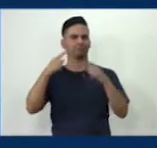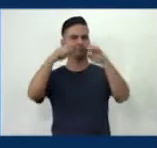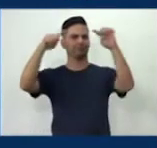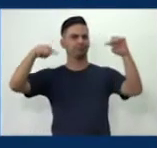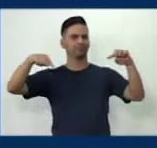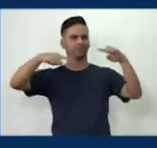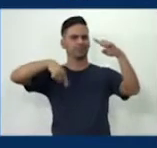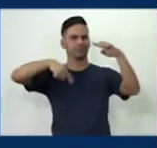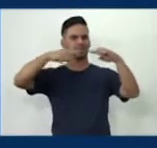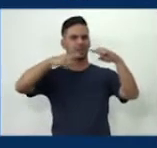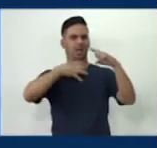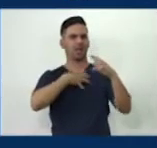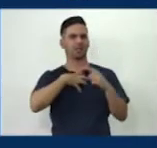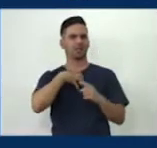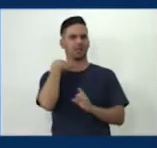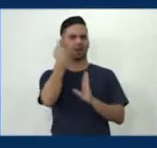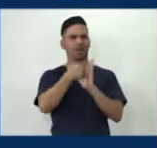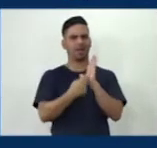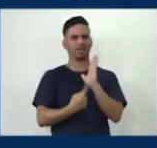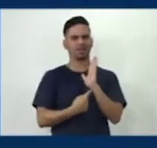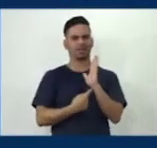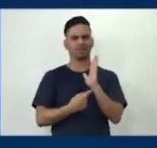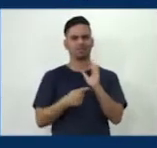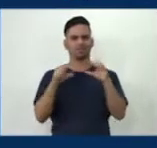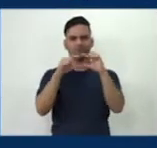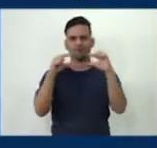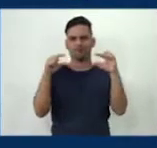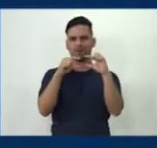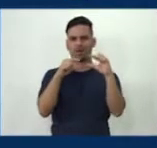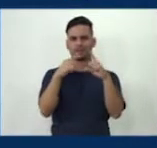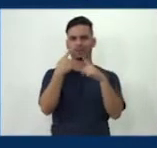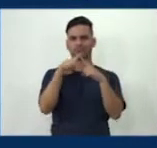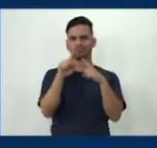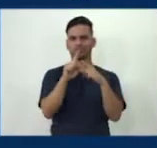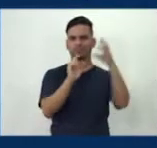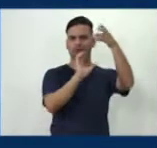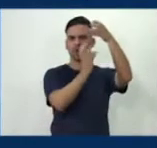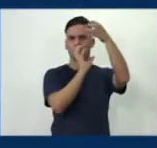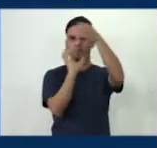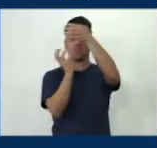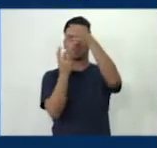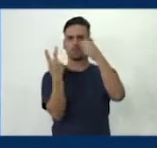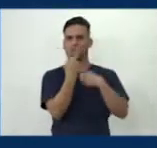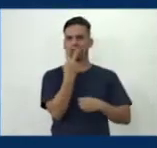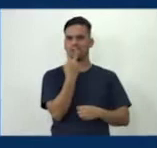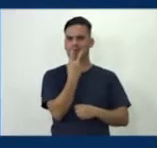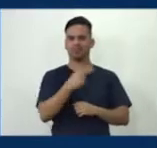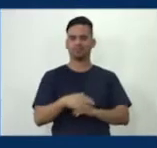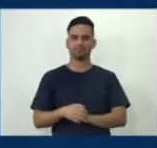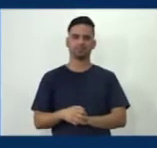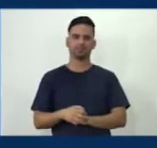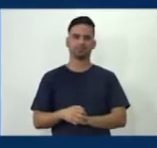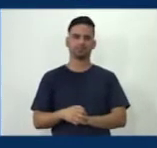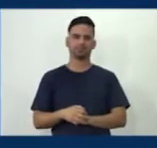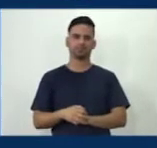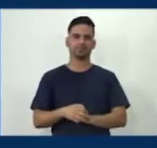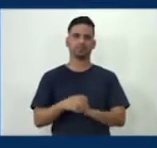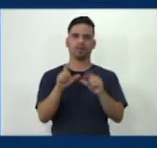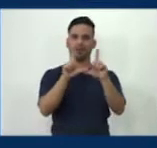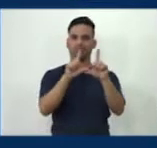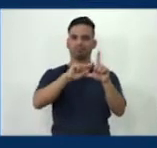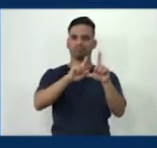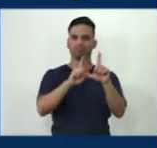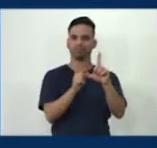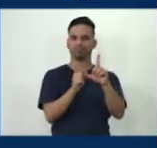por una fuente, dos bombillos, uno a continuación del otro, un interruptor y conductores que miden la intensidad de la